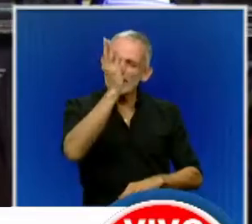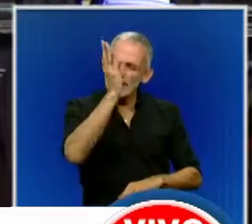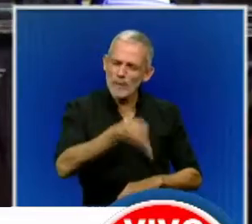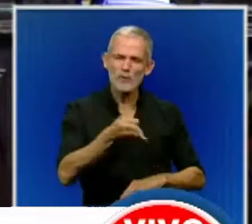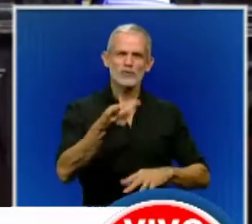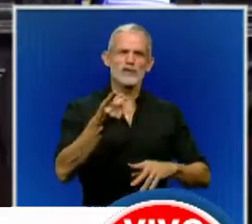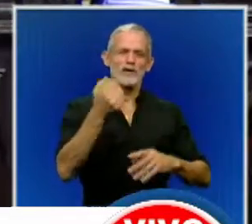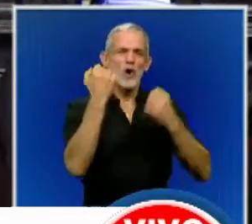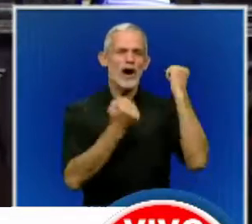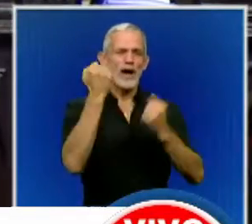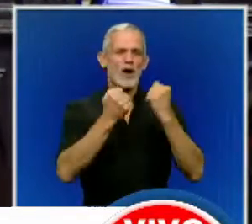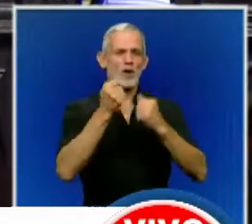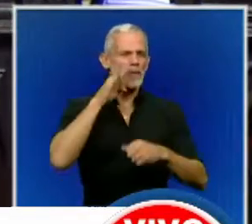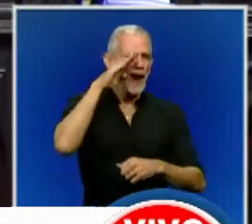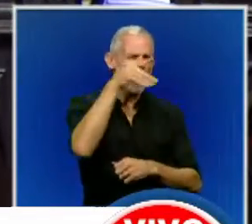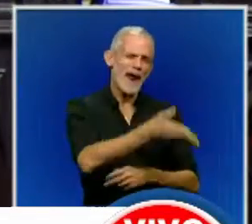40% de economía informal,